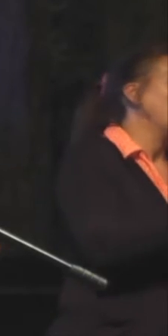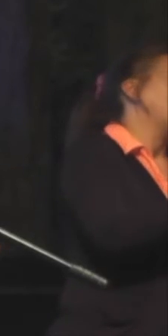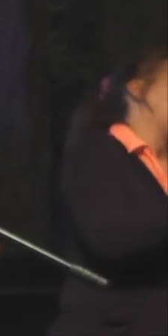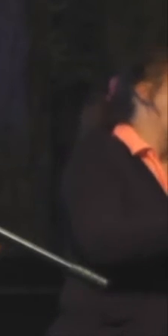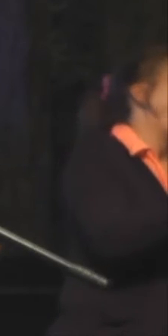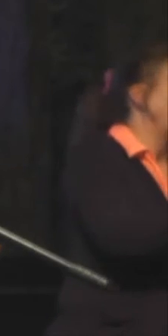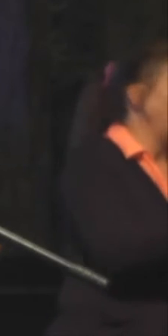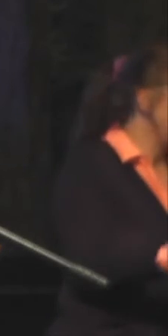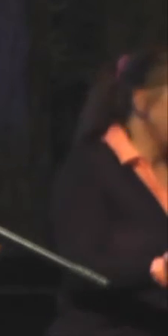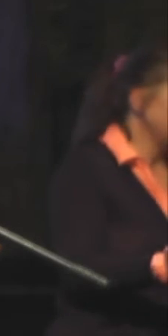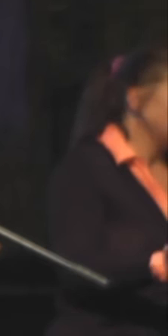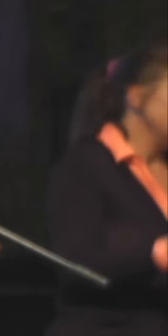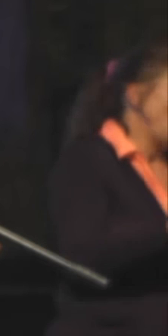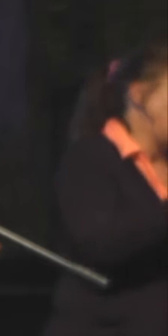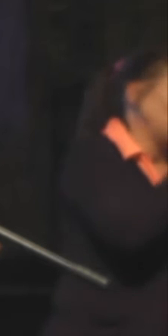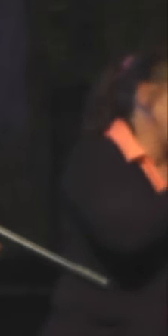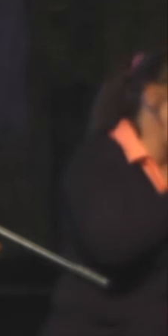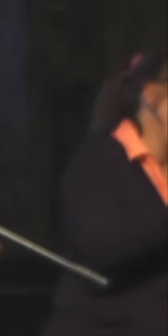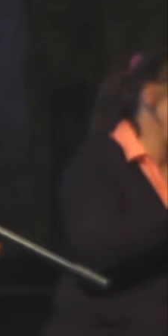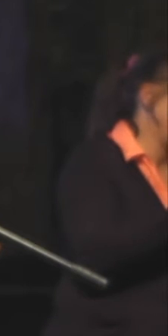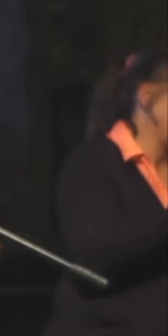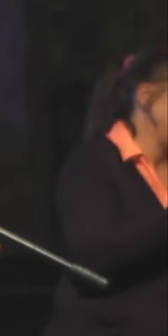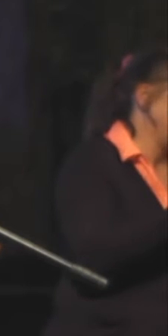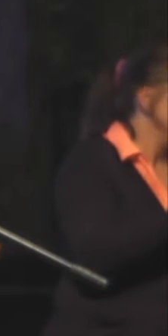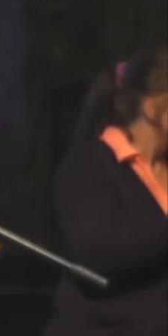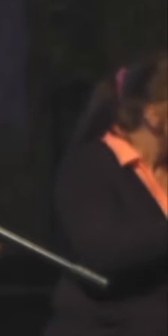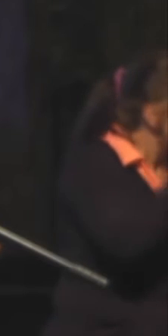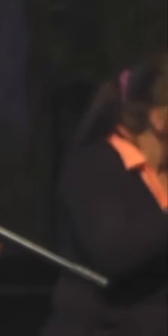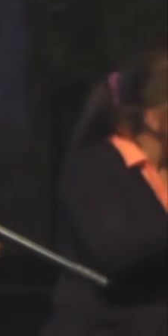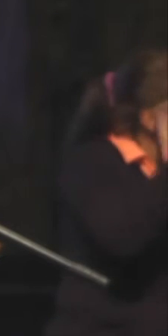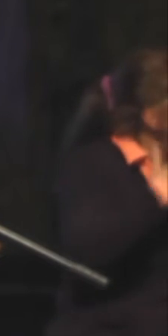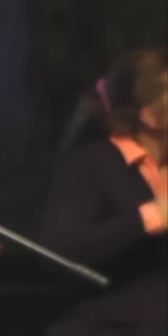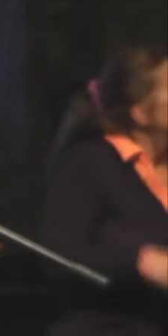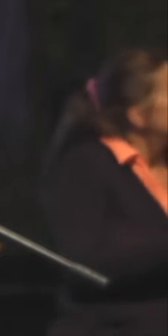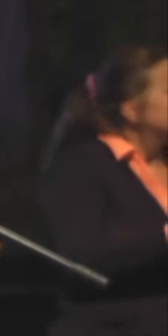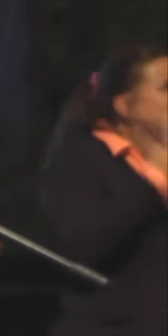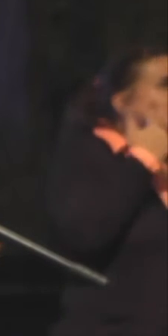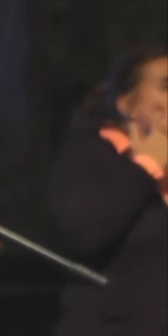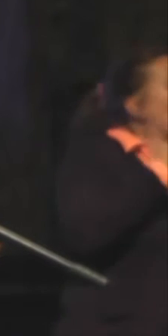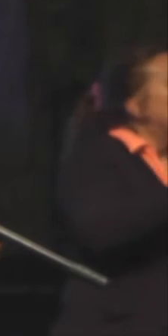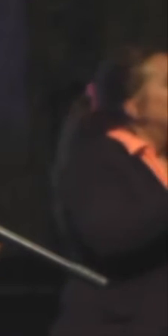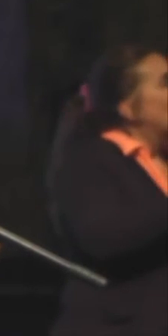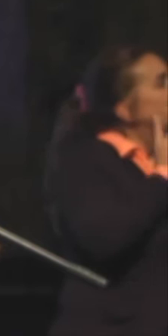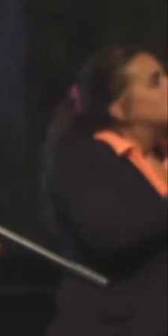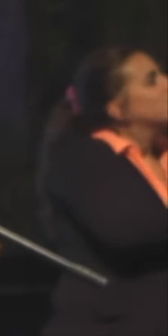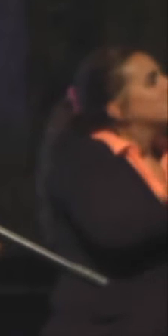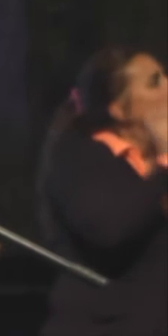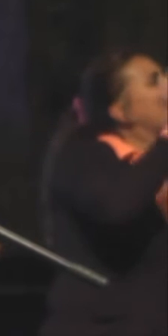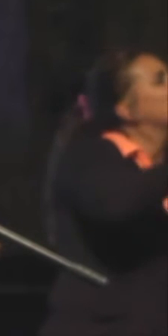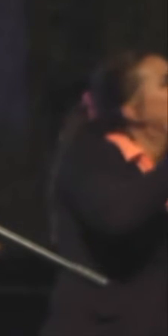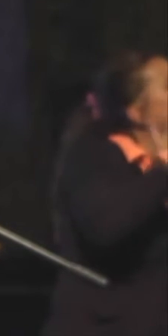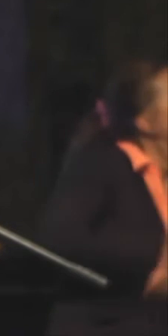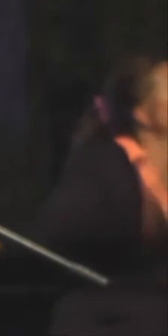tienen solución simplemente lo que hubiéramos hecho ahora el ejercicio imaginario que es